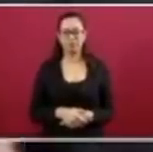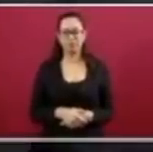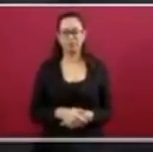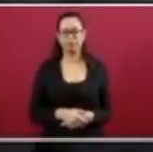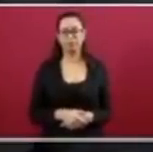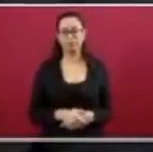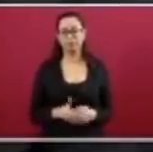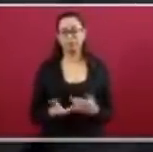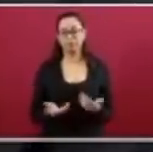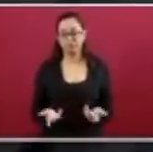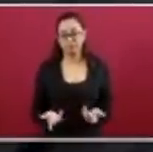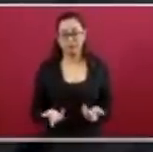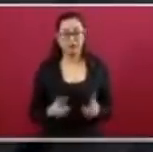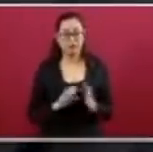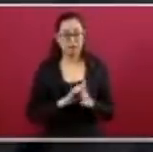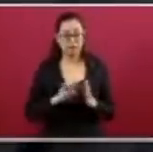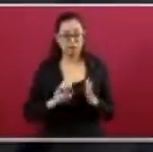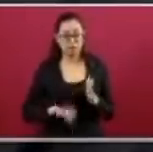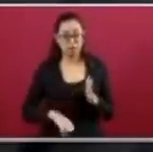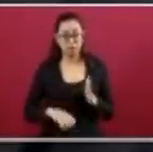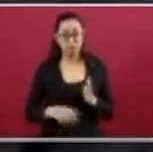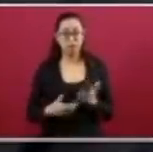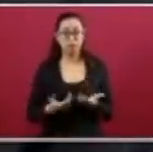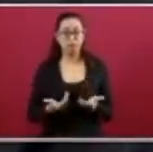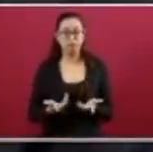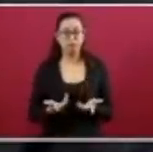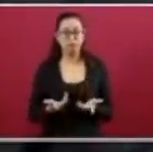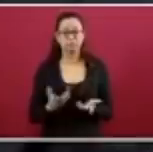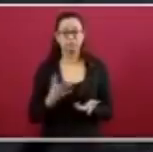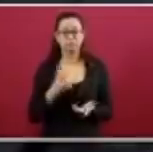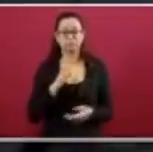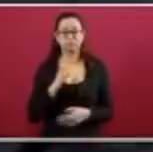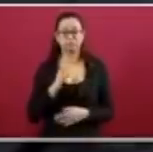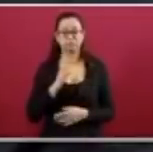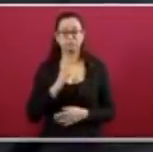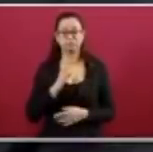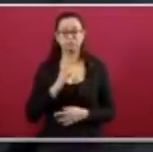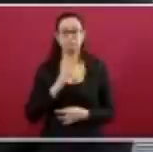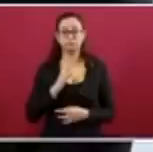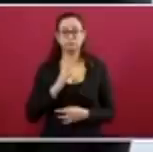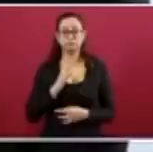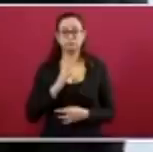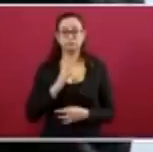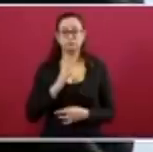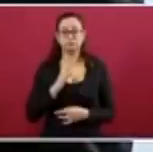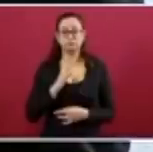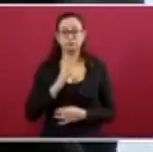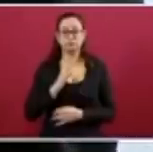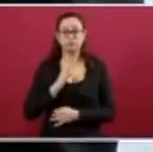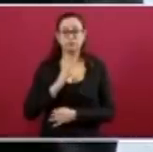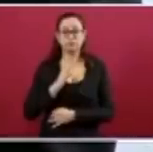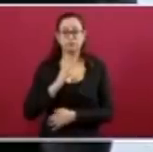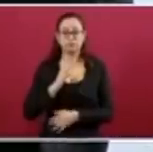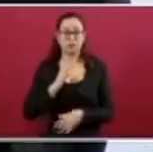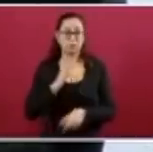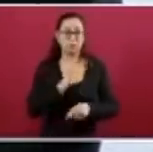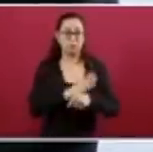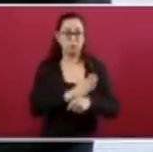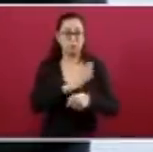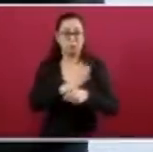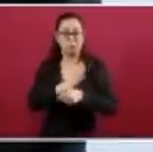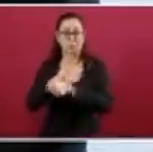En esa aplicación, ¿verdad? Tenemos ya una serie de penas, ya la